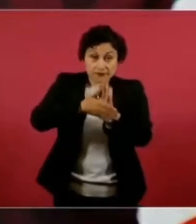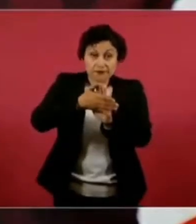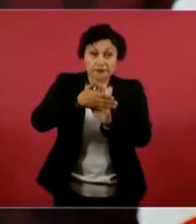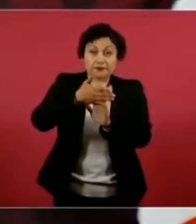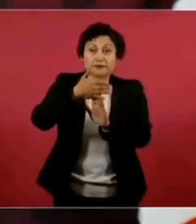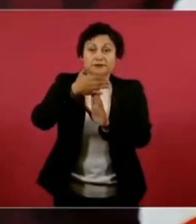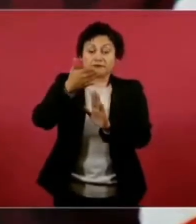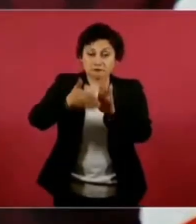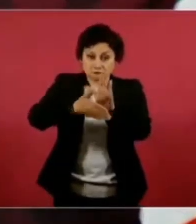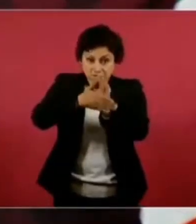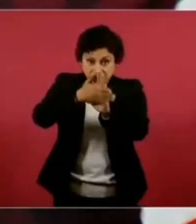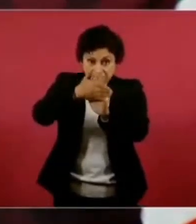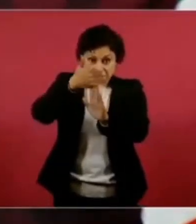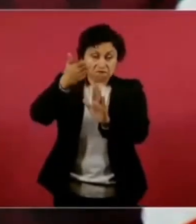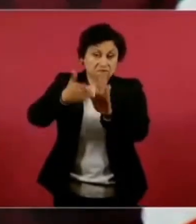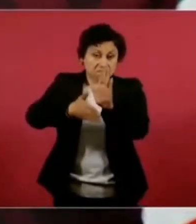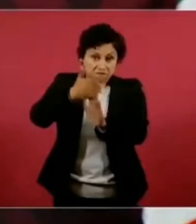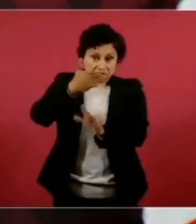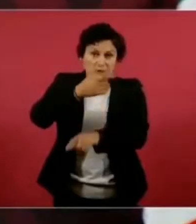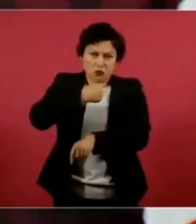hemos construido